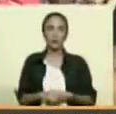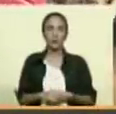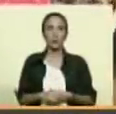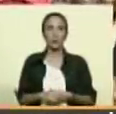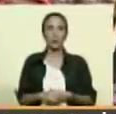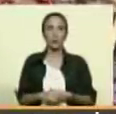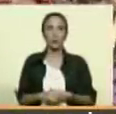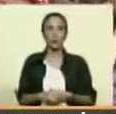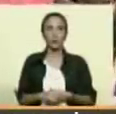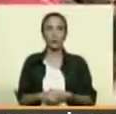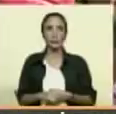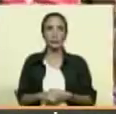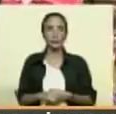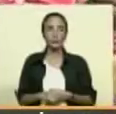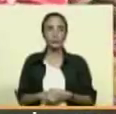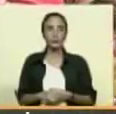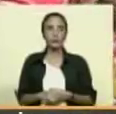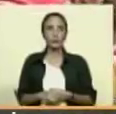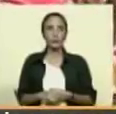hombre que despertó un pueblo.